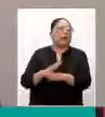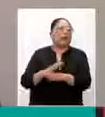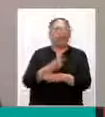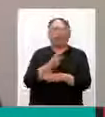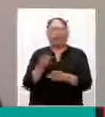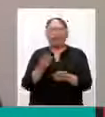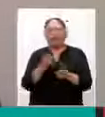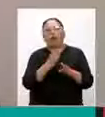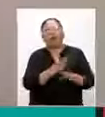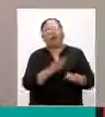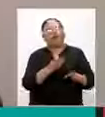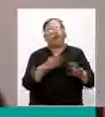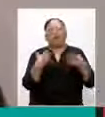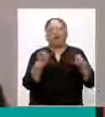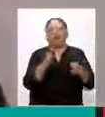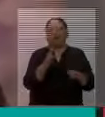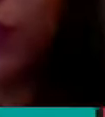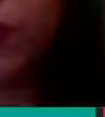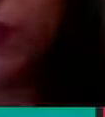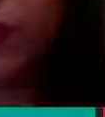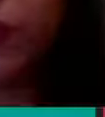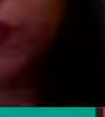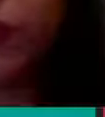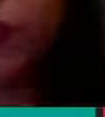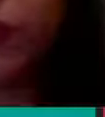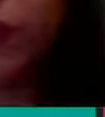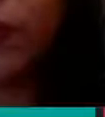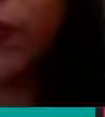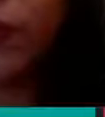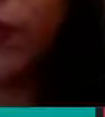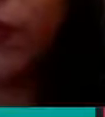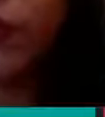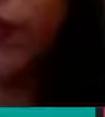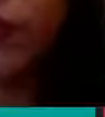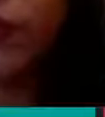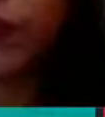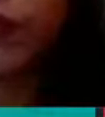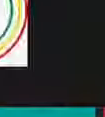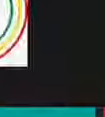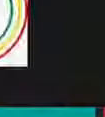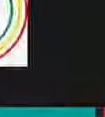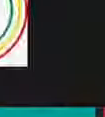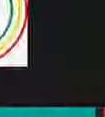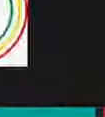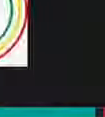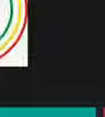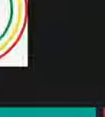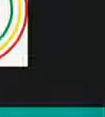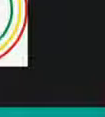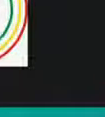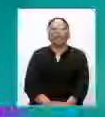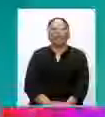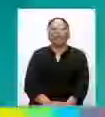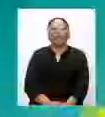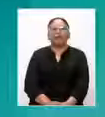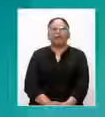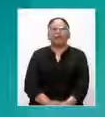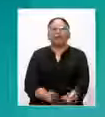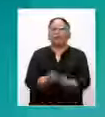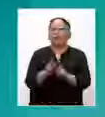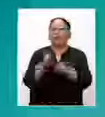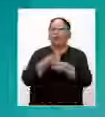la población. Muchas gracias, Mónica. Bien, gracias, defensora, por estar esta mañana con nosotros. Anunciaba para terminar y que